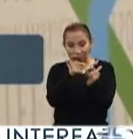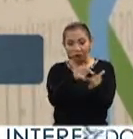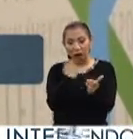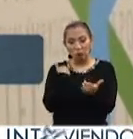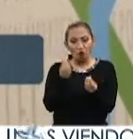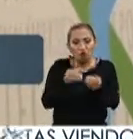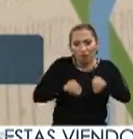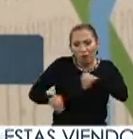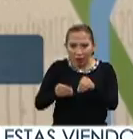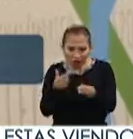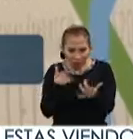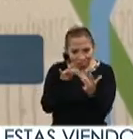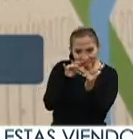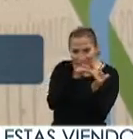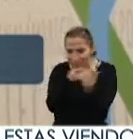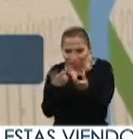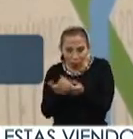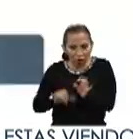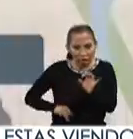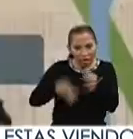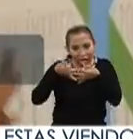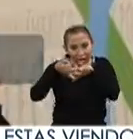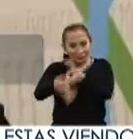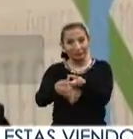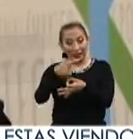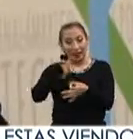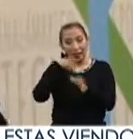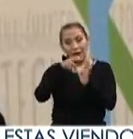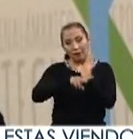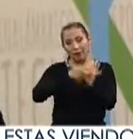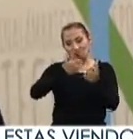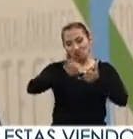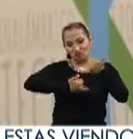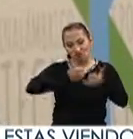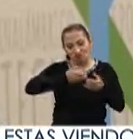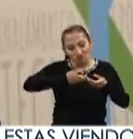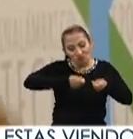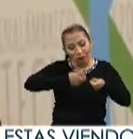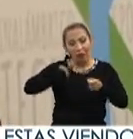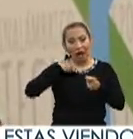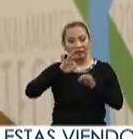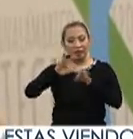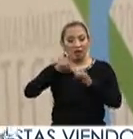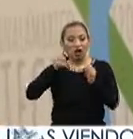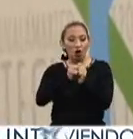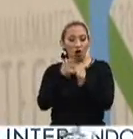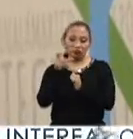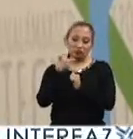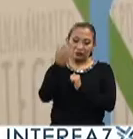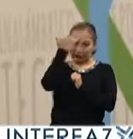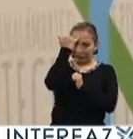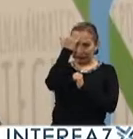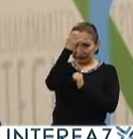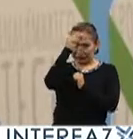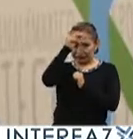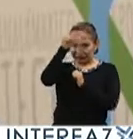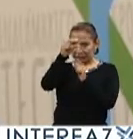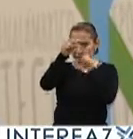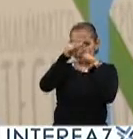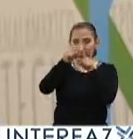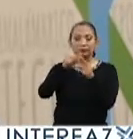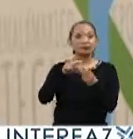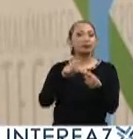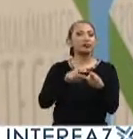bastante interactivo, muy interesante y muy llamativo. Los videojuegos ayudan mucho a trabajar con aspectos cognitivos,